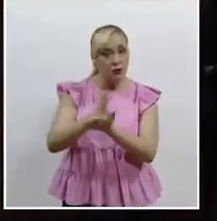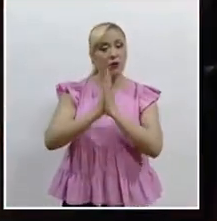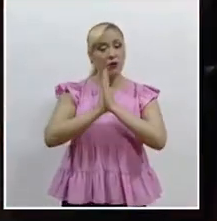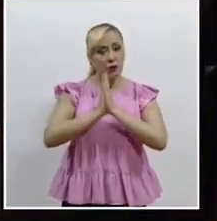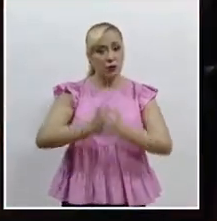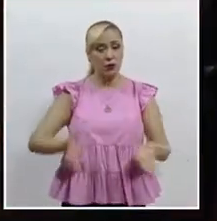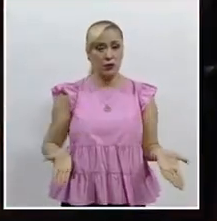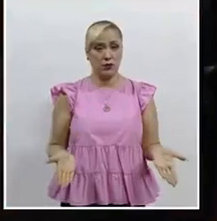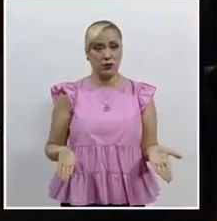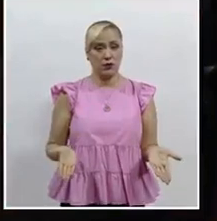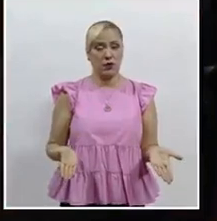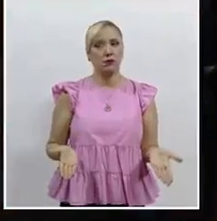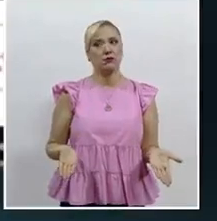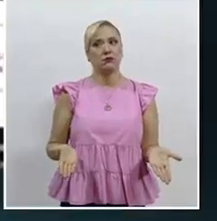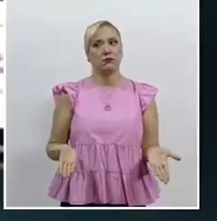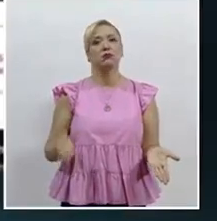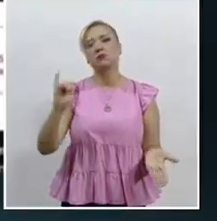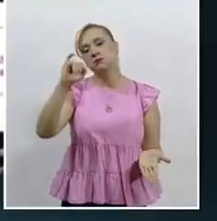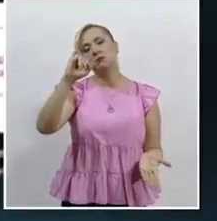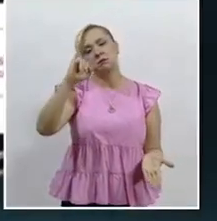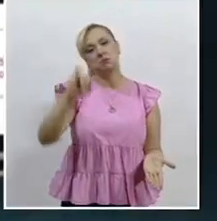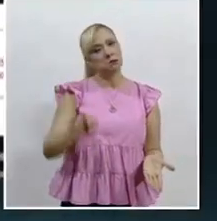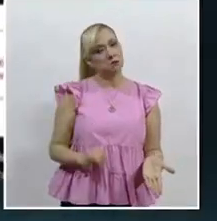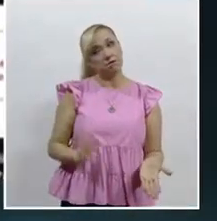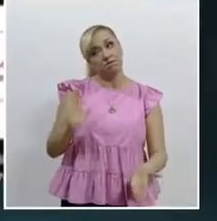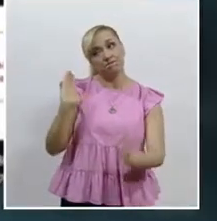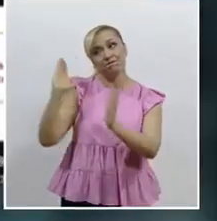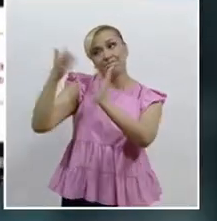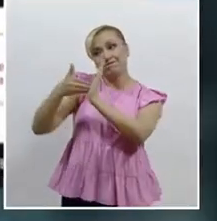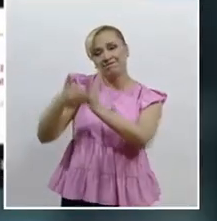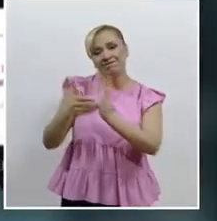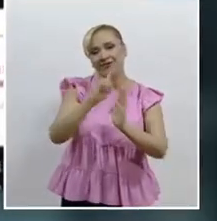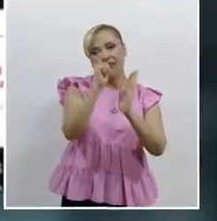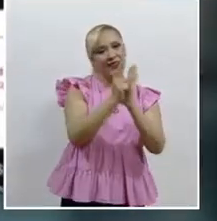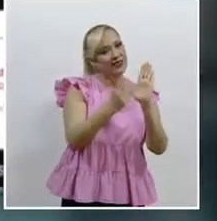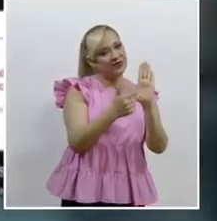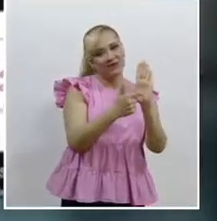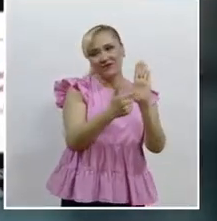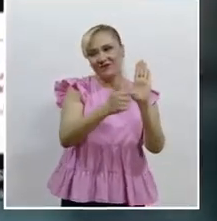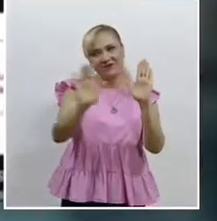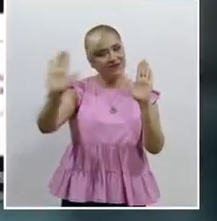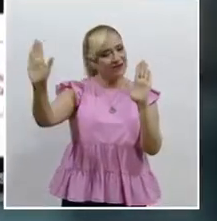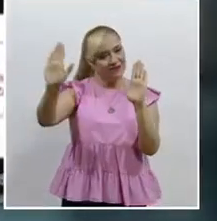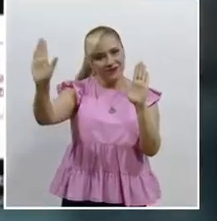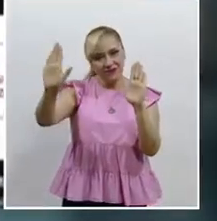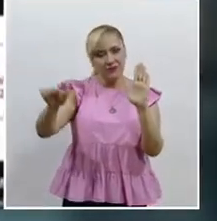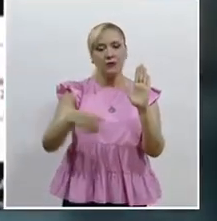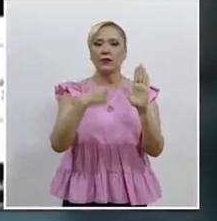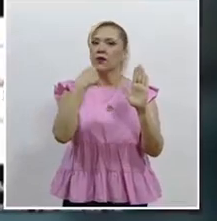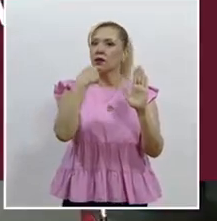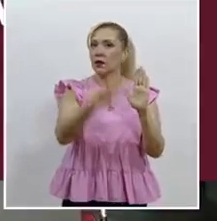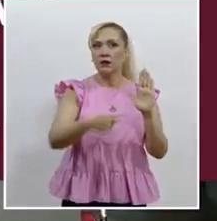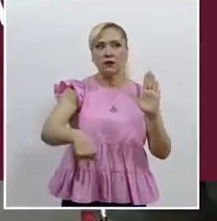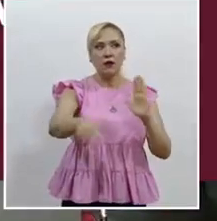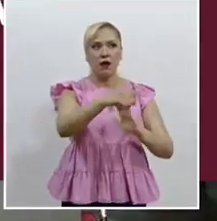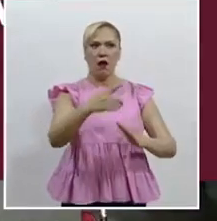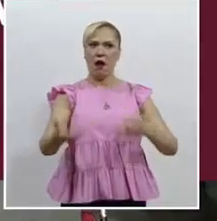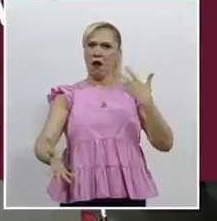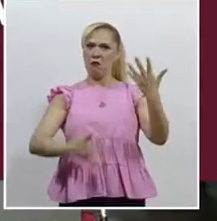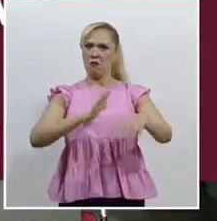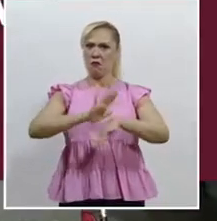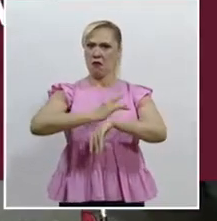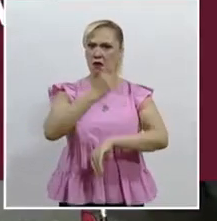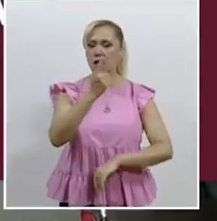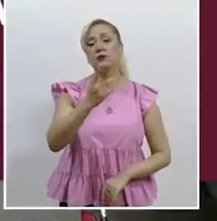confirmar el acuerdo que declaró procedente la medida cautelar y la tutela preventiva, pues contrario a lo que argumentan los recurrentes, la medida